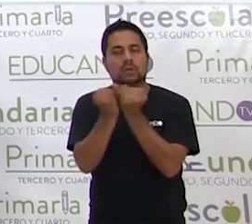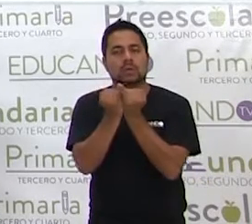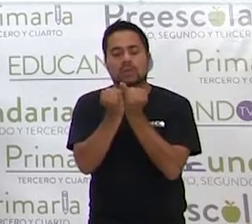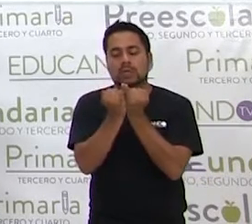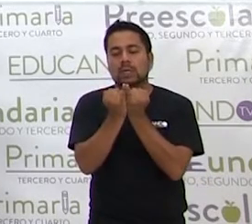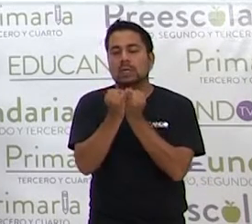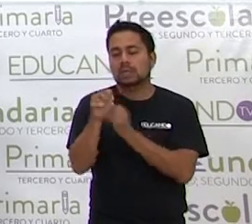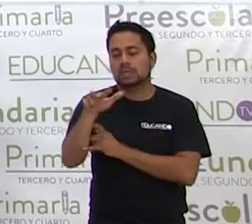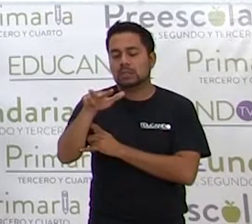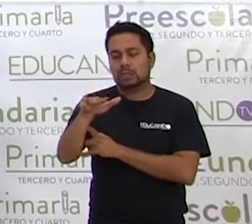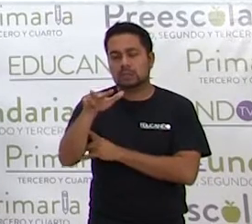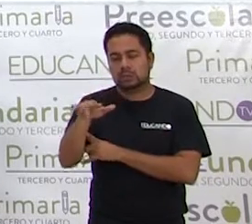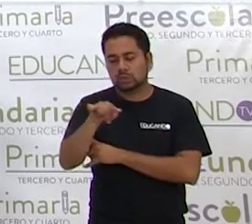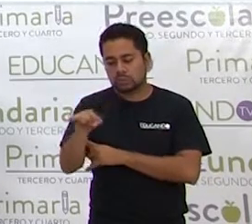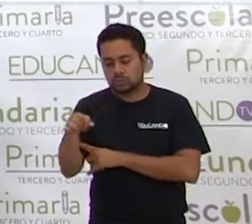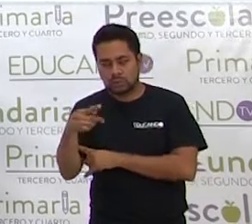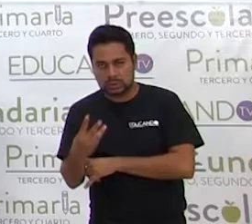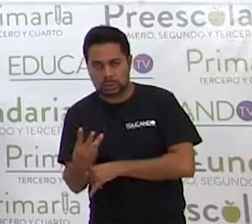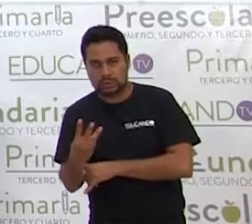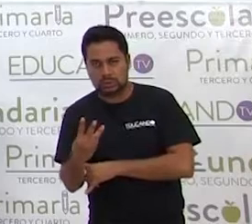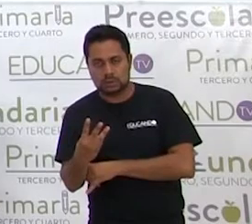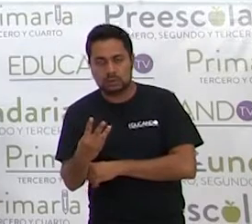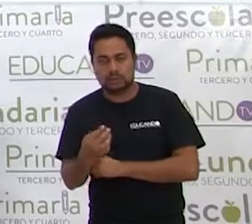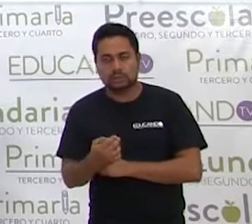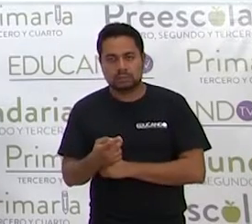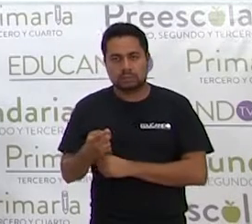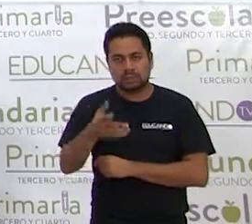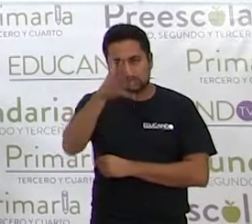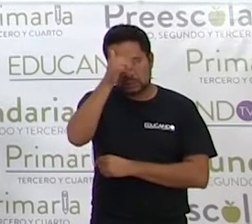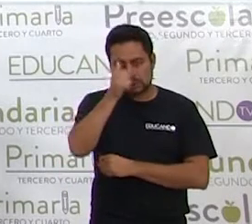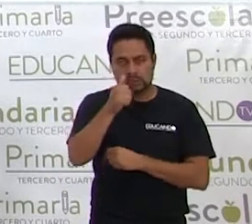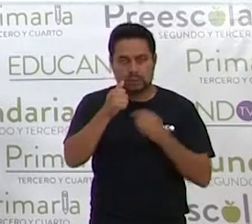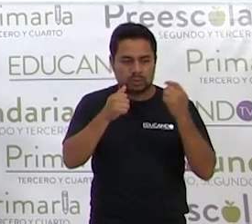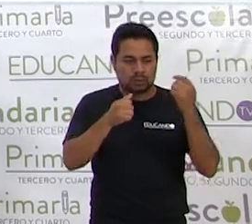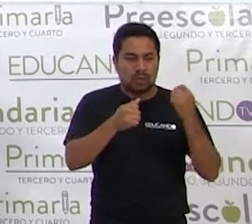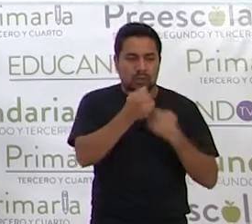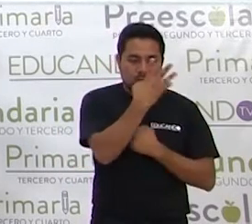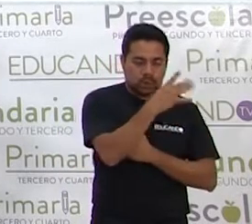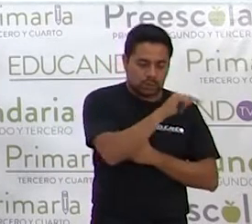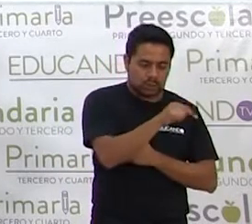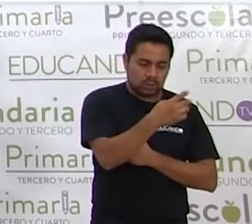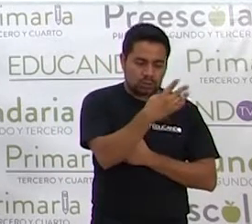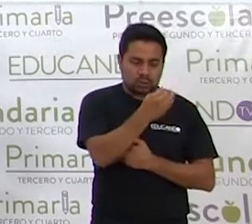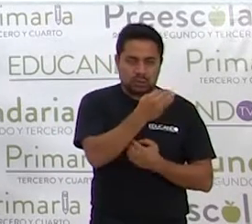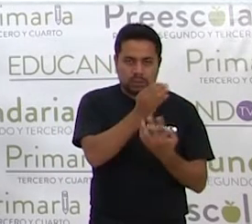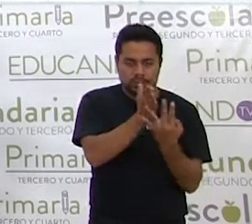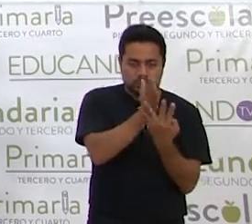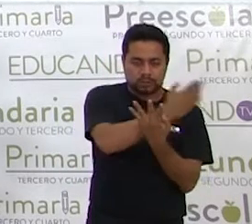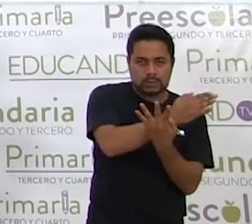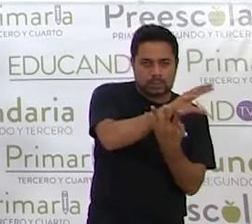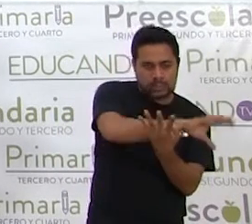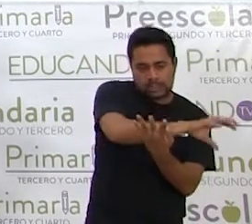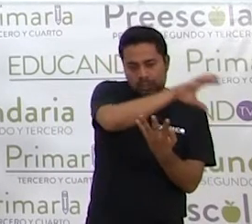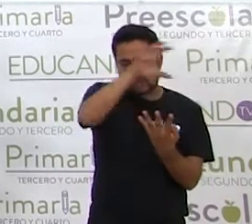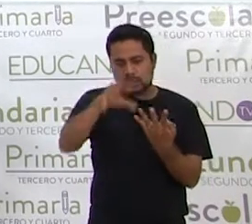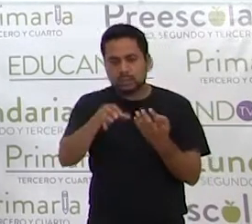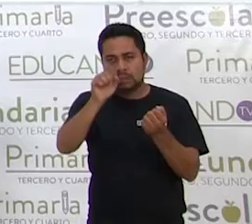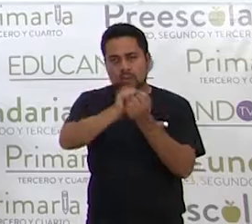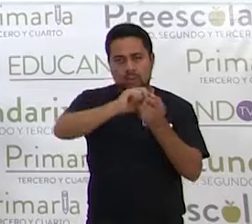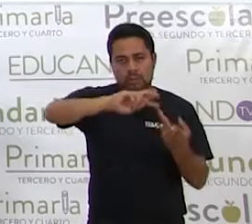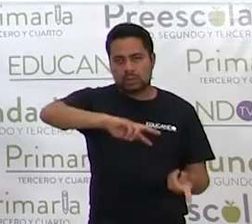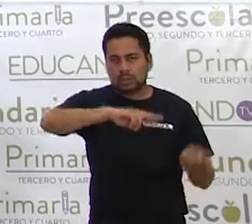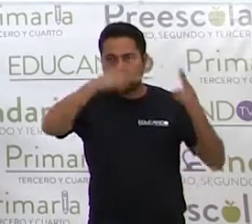dieciocho tercios y este cuatro novenos está en el primer miembro lo pasamos al segundo miembro con signo